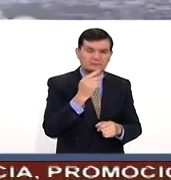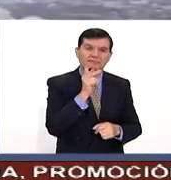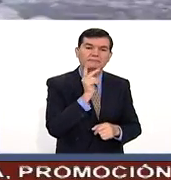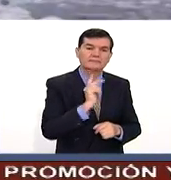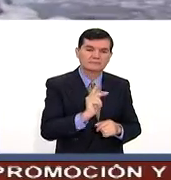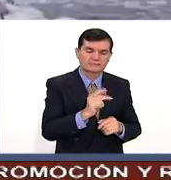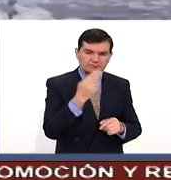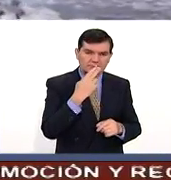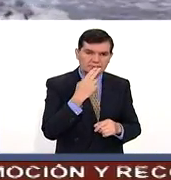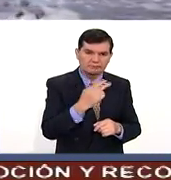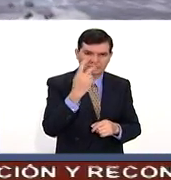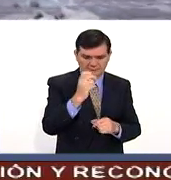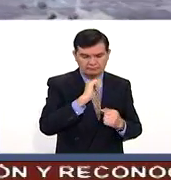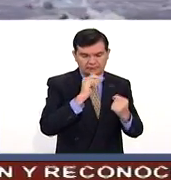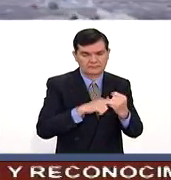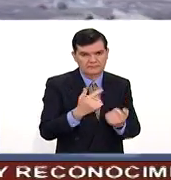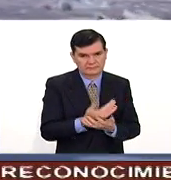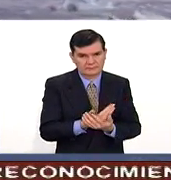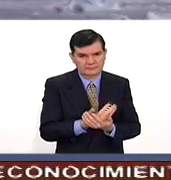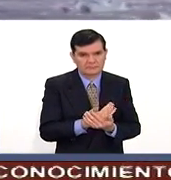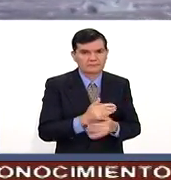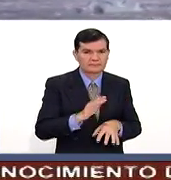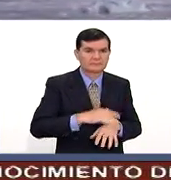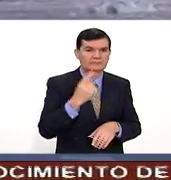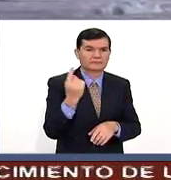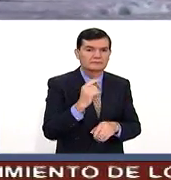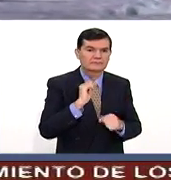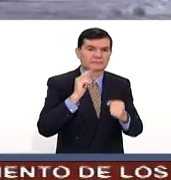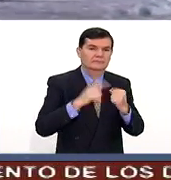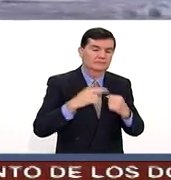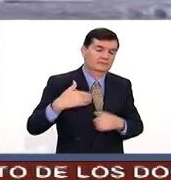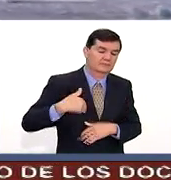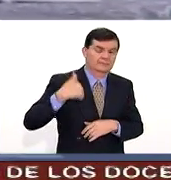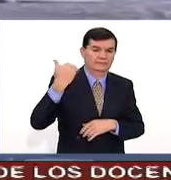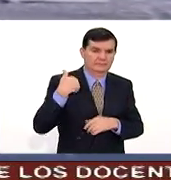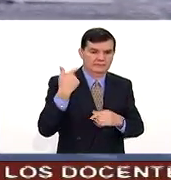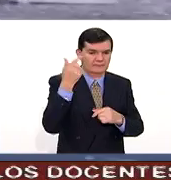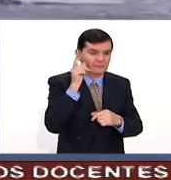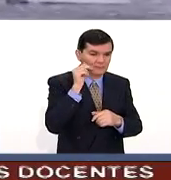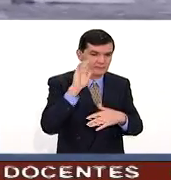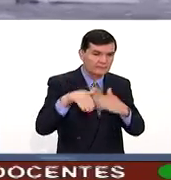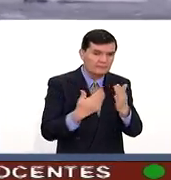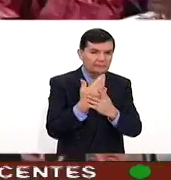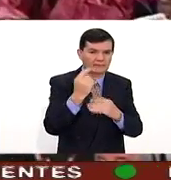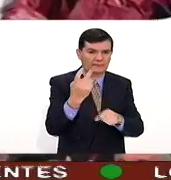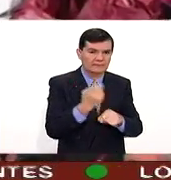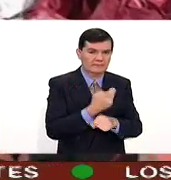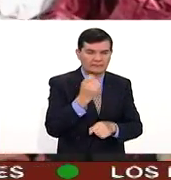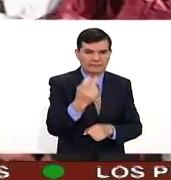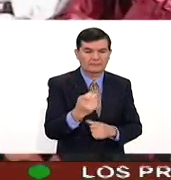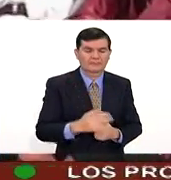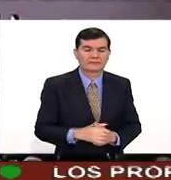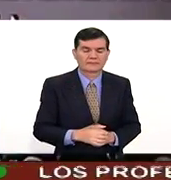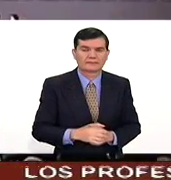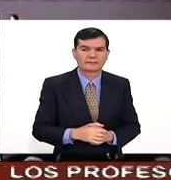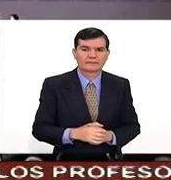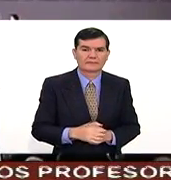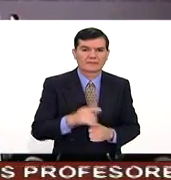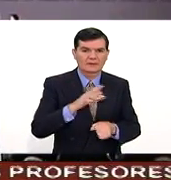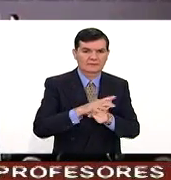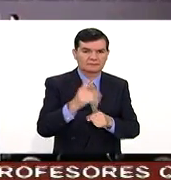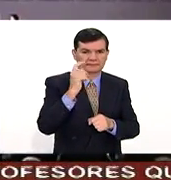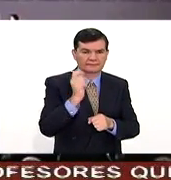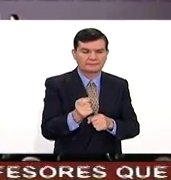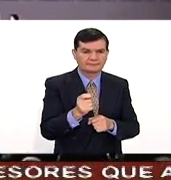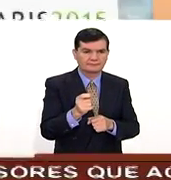pues esto es algo que va a tener que esperar, porque salvo que un milagro ocurra de aquí a mañana, esto no va a suceder, Pati. Lo cual